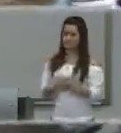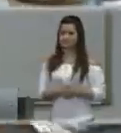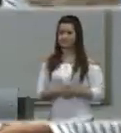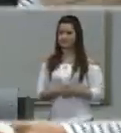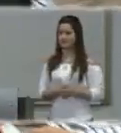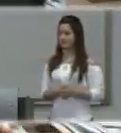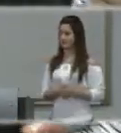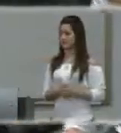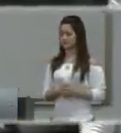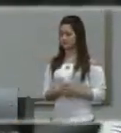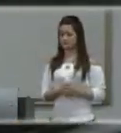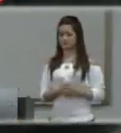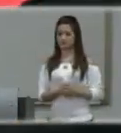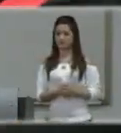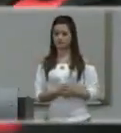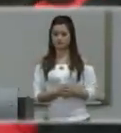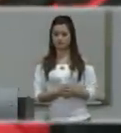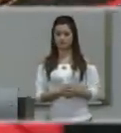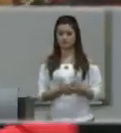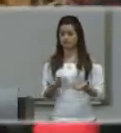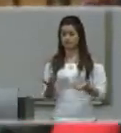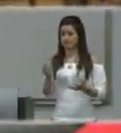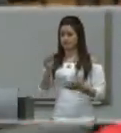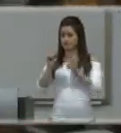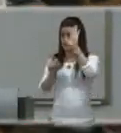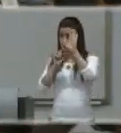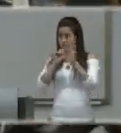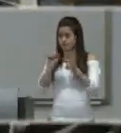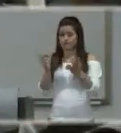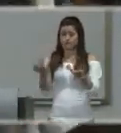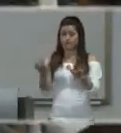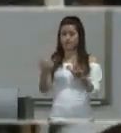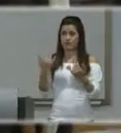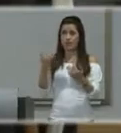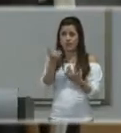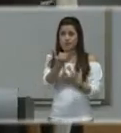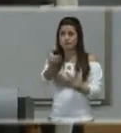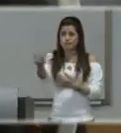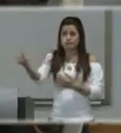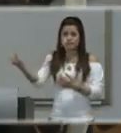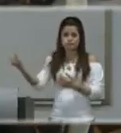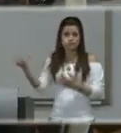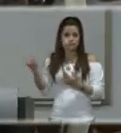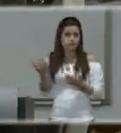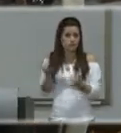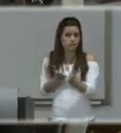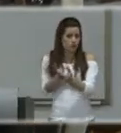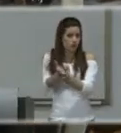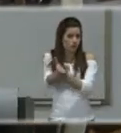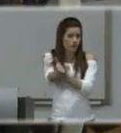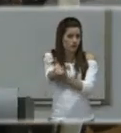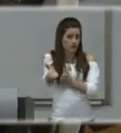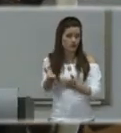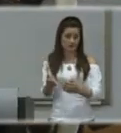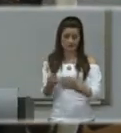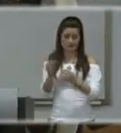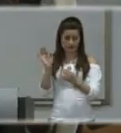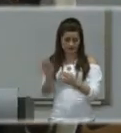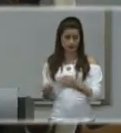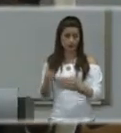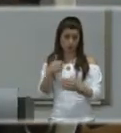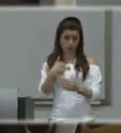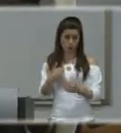no, porque sigue existiendo y la verdad, para mí es bastante... Es decir, yo fui una de